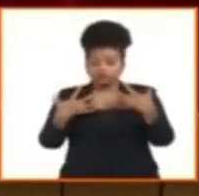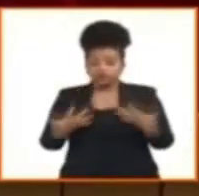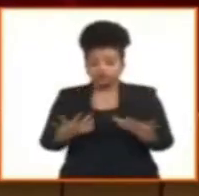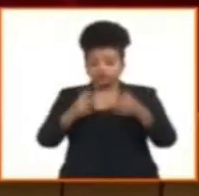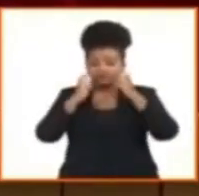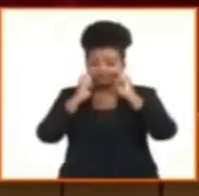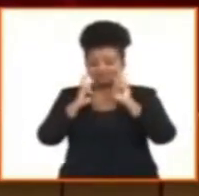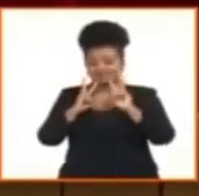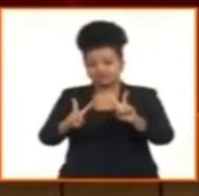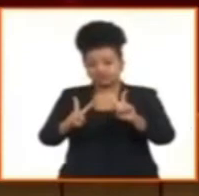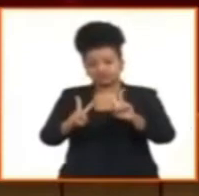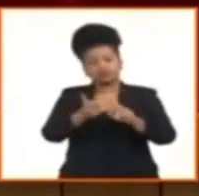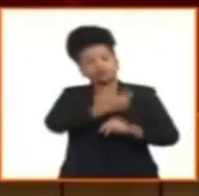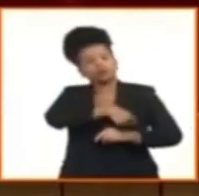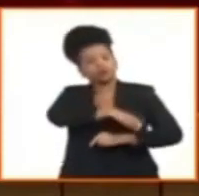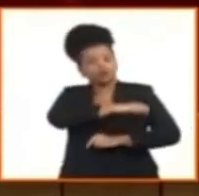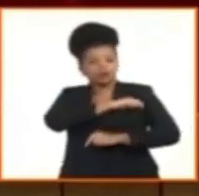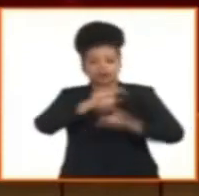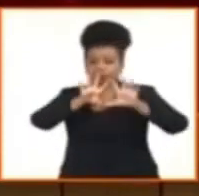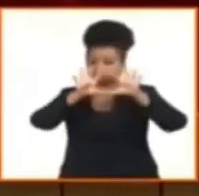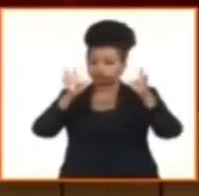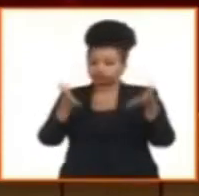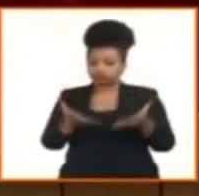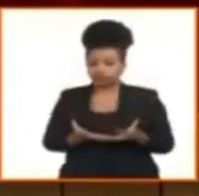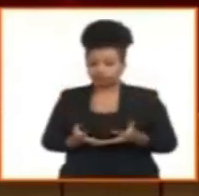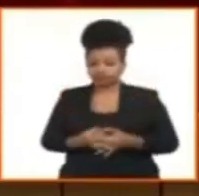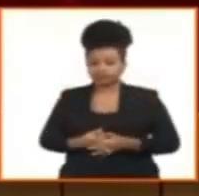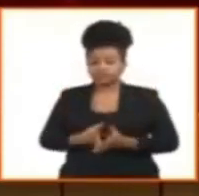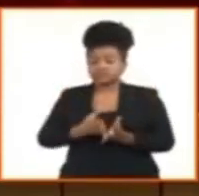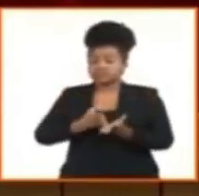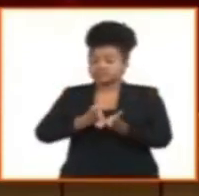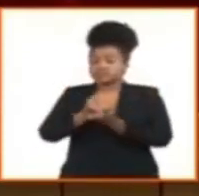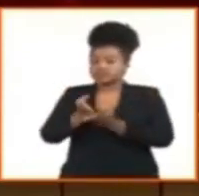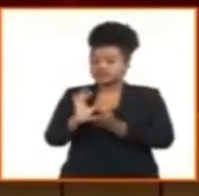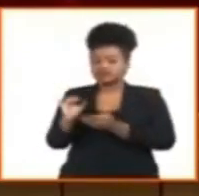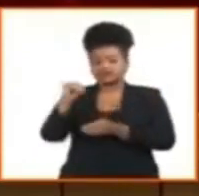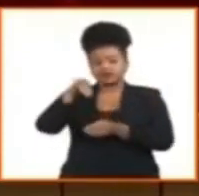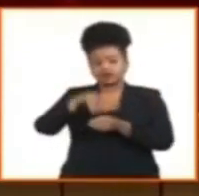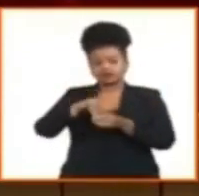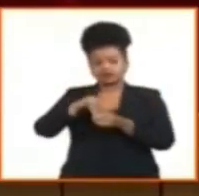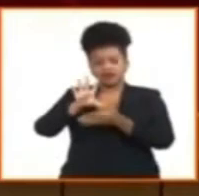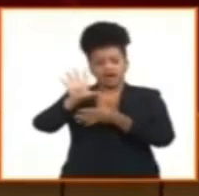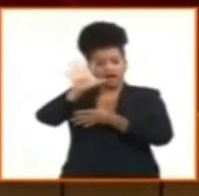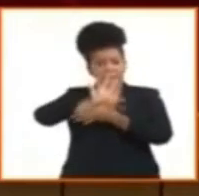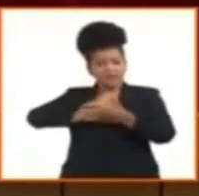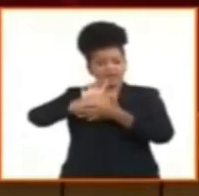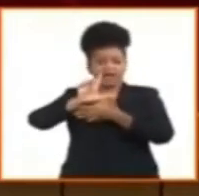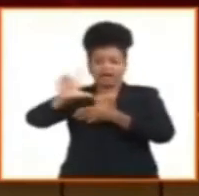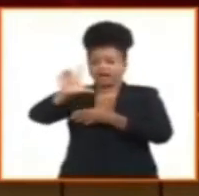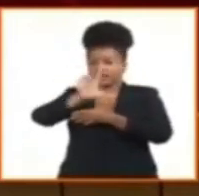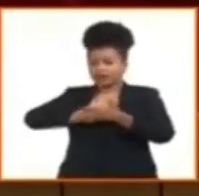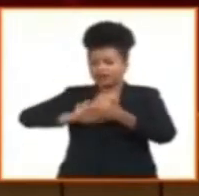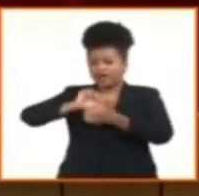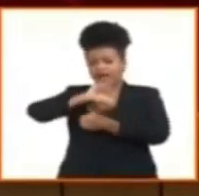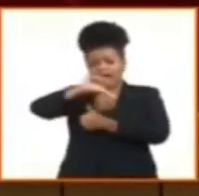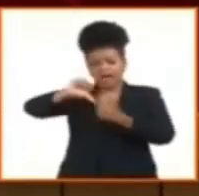dignidad humana en el planeta. Seguir promoviendo la integración de la región latinoamericana y caribeña, la defensa de la